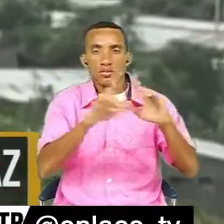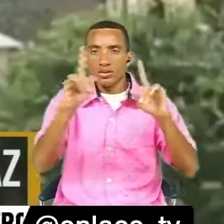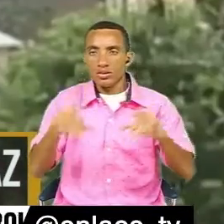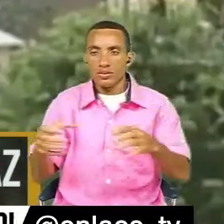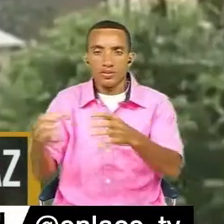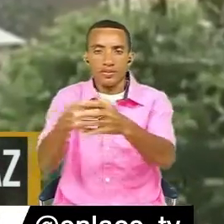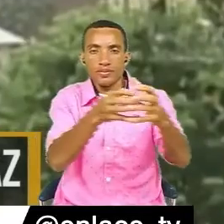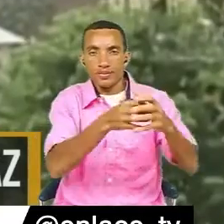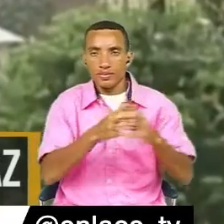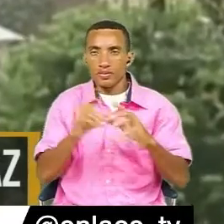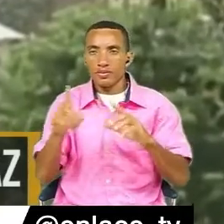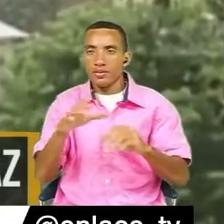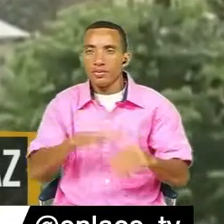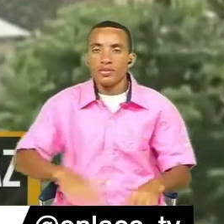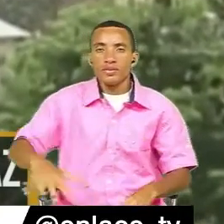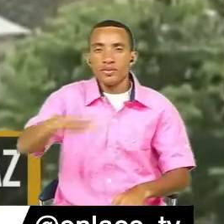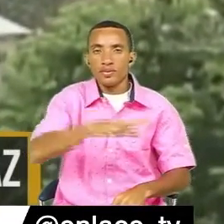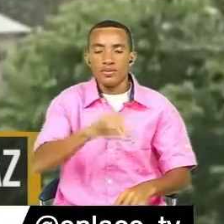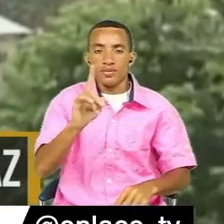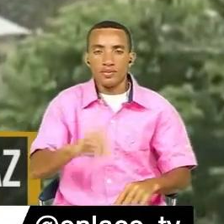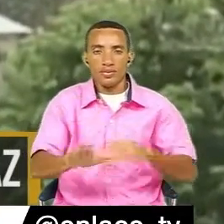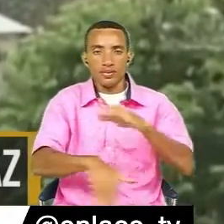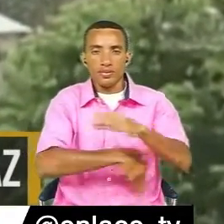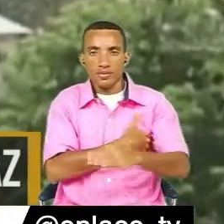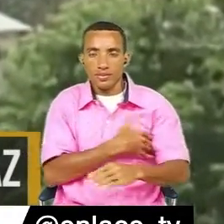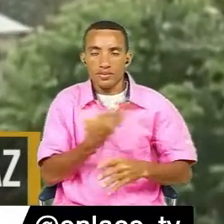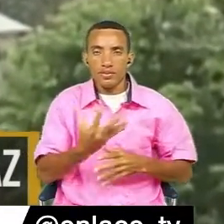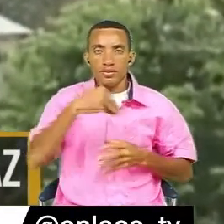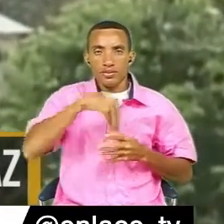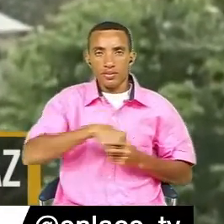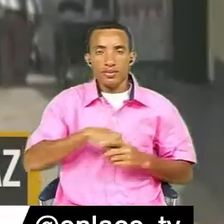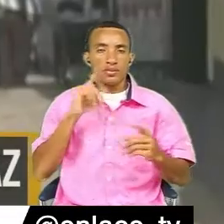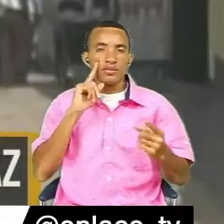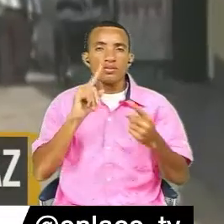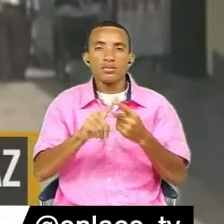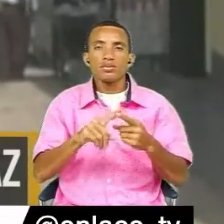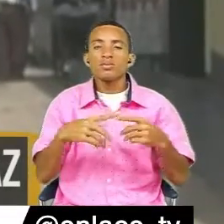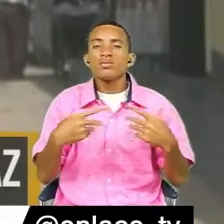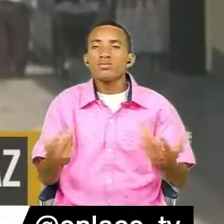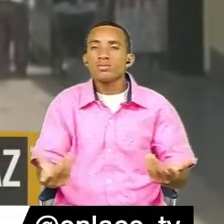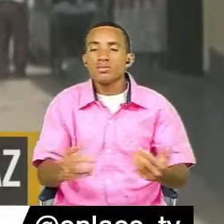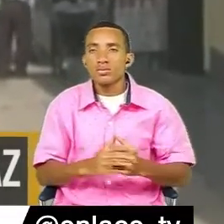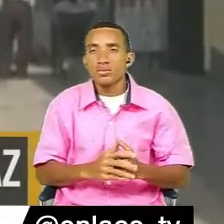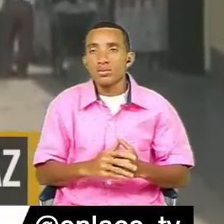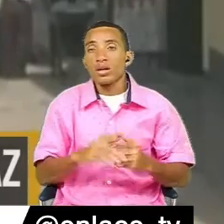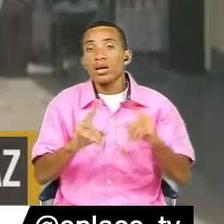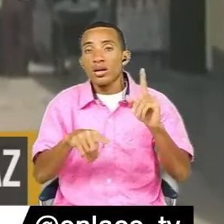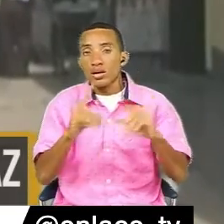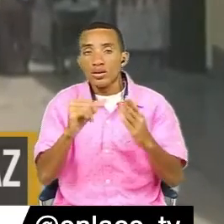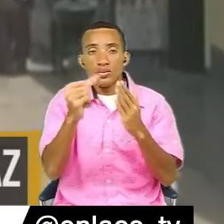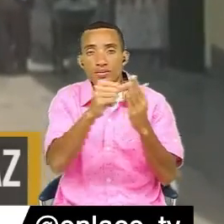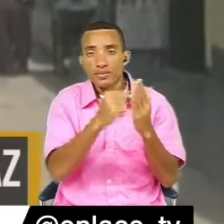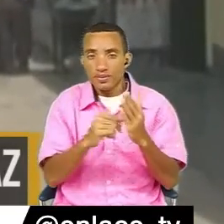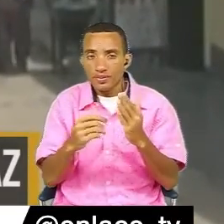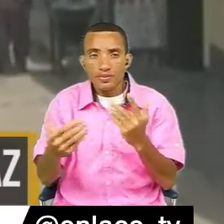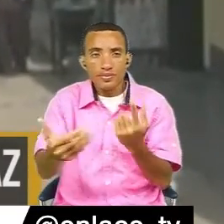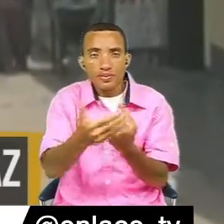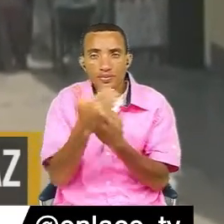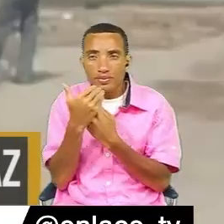los territorios a instancias del Ministerio del Interior, que tendrá como propósito la definición y adopción de medidas de protección integral para